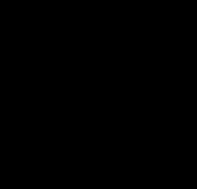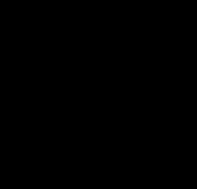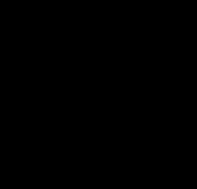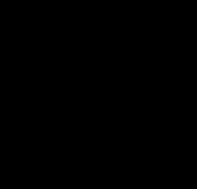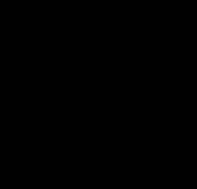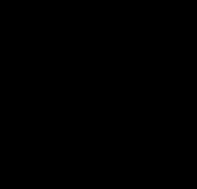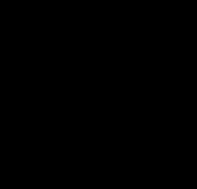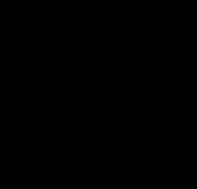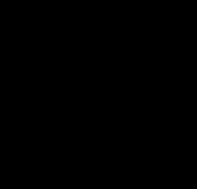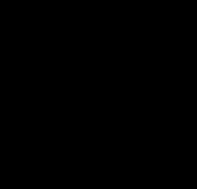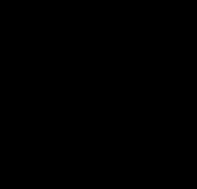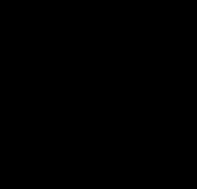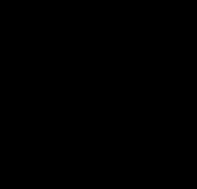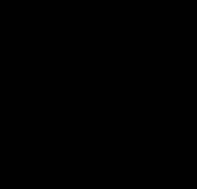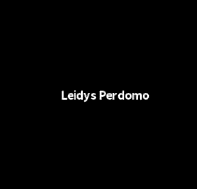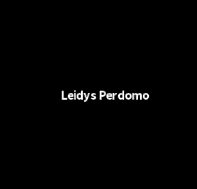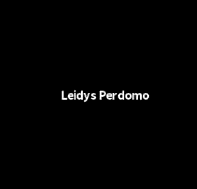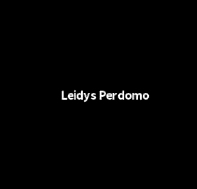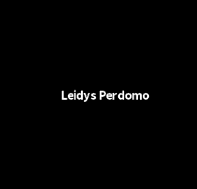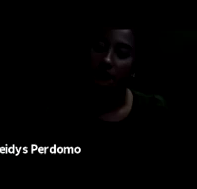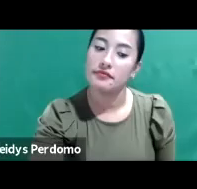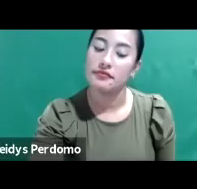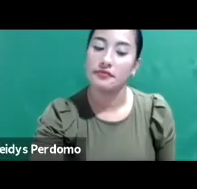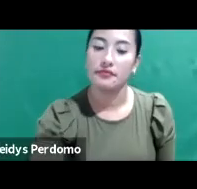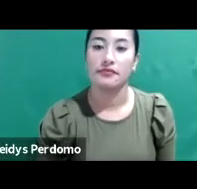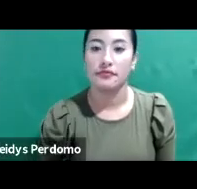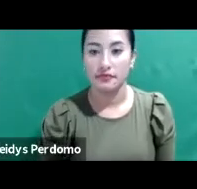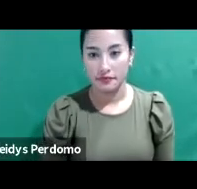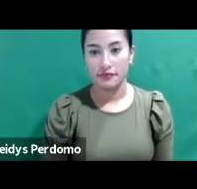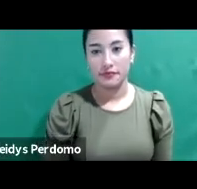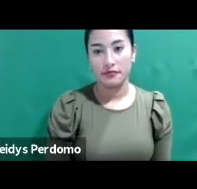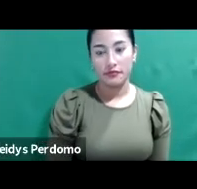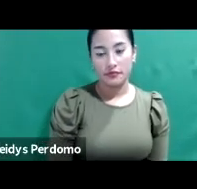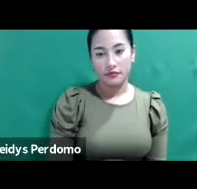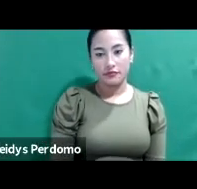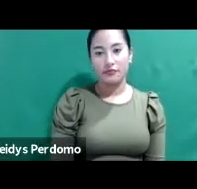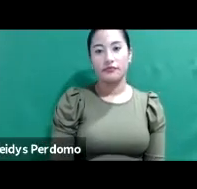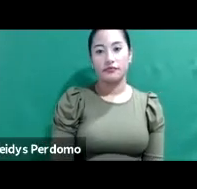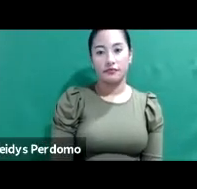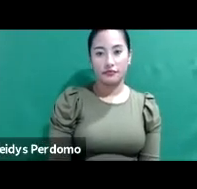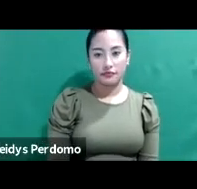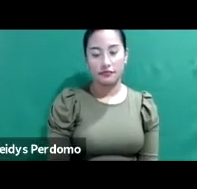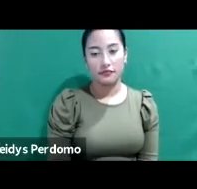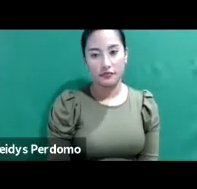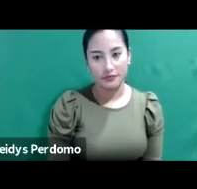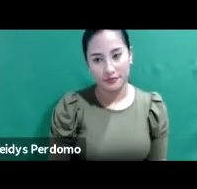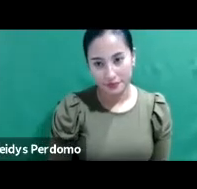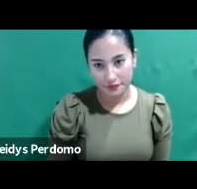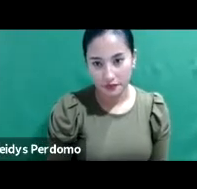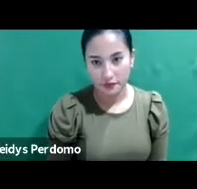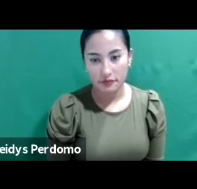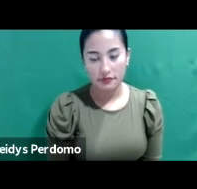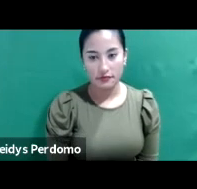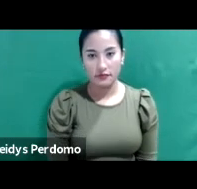conducta alternativa y el niño adolescente aprenda, ok, listo, antes de responder impulsivamente y oiga, pero ¿usted qué le pasa? No sé qué, y tal,